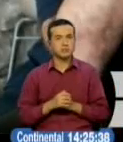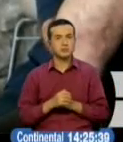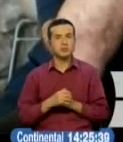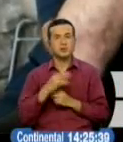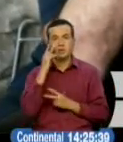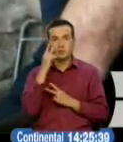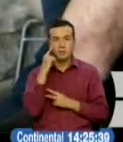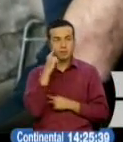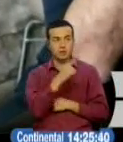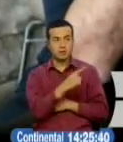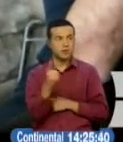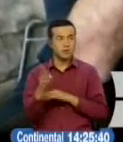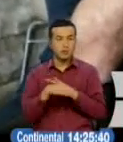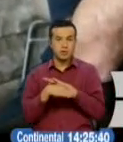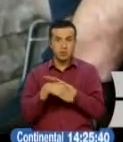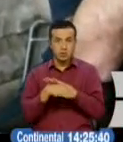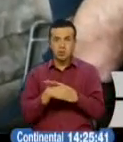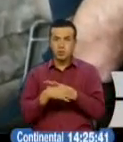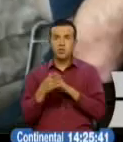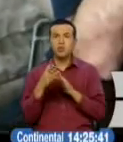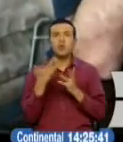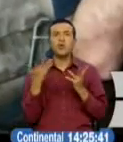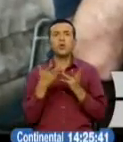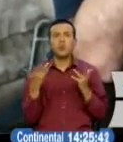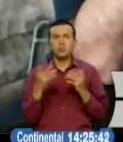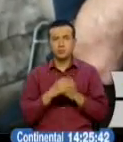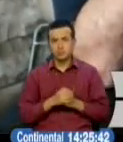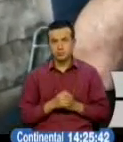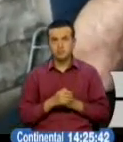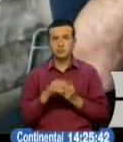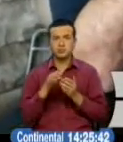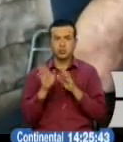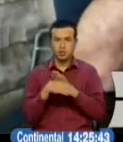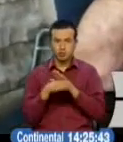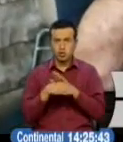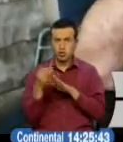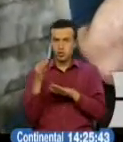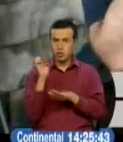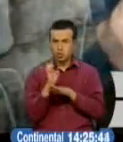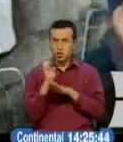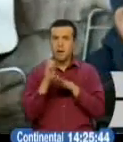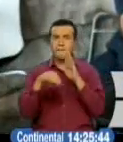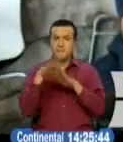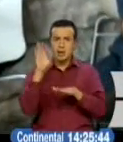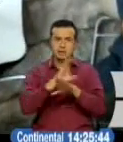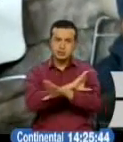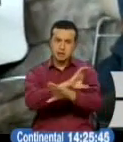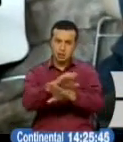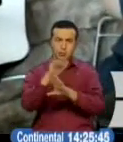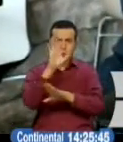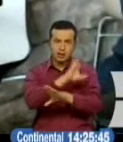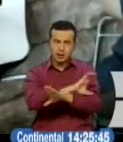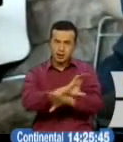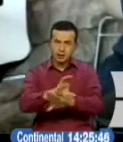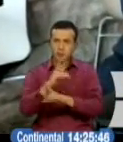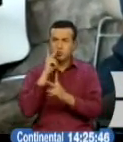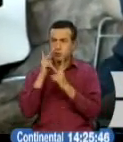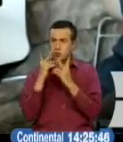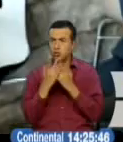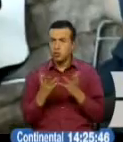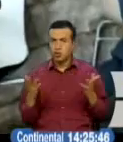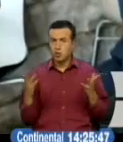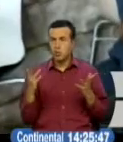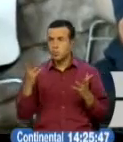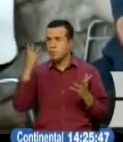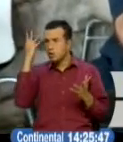vimos la preparación clásica de la cocina ecuatoriana, es más rural, más del campo, pero también vimos en los últimos